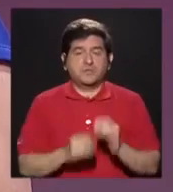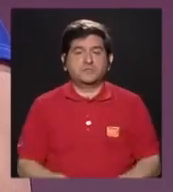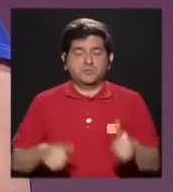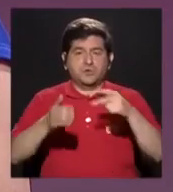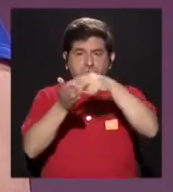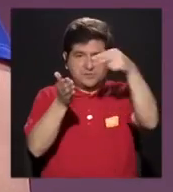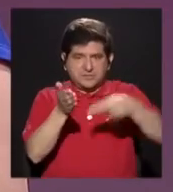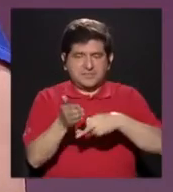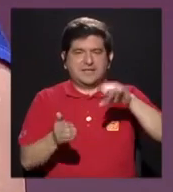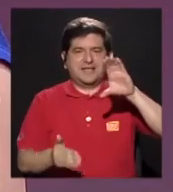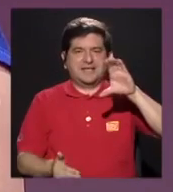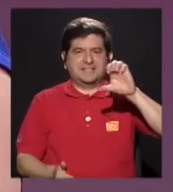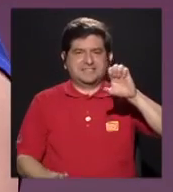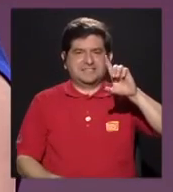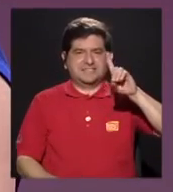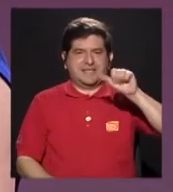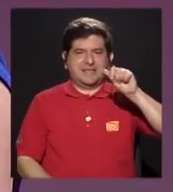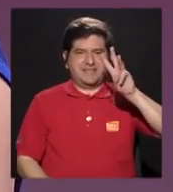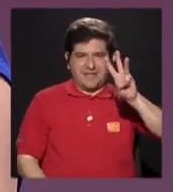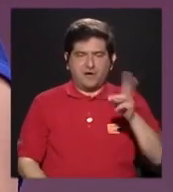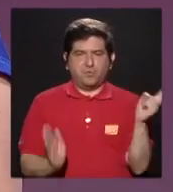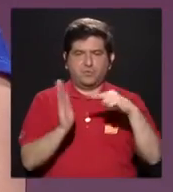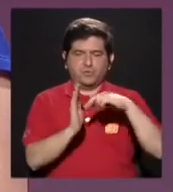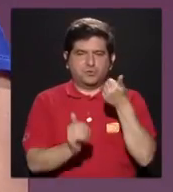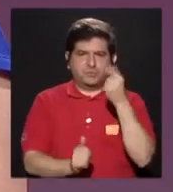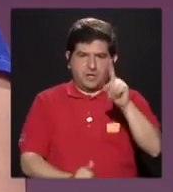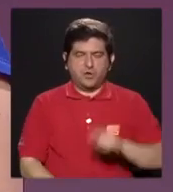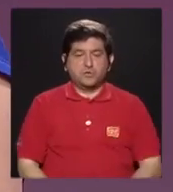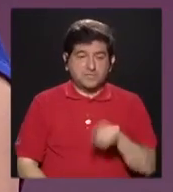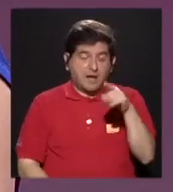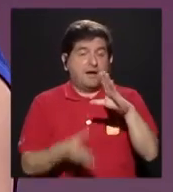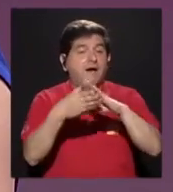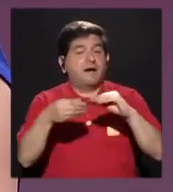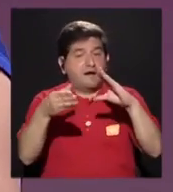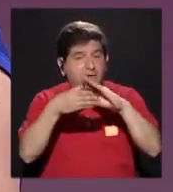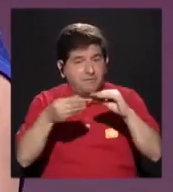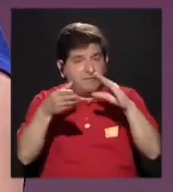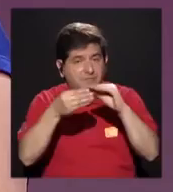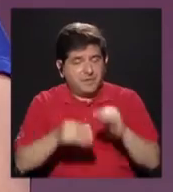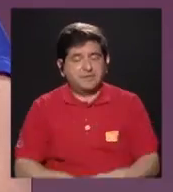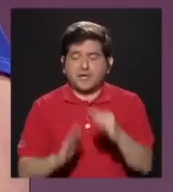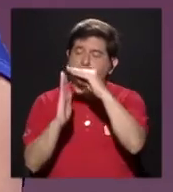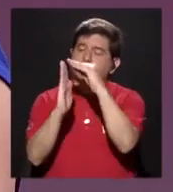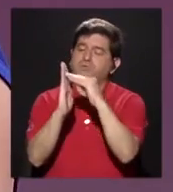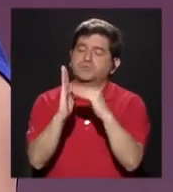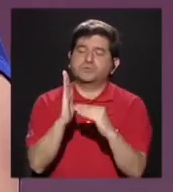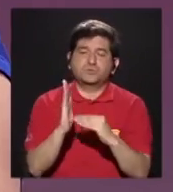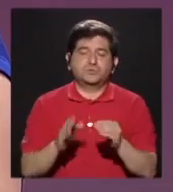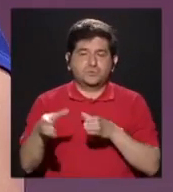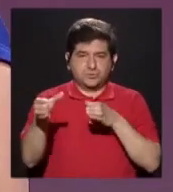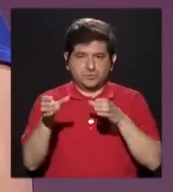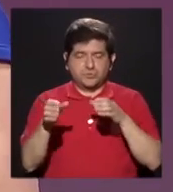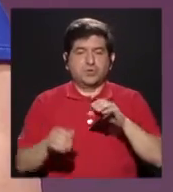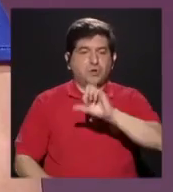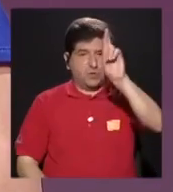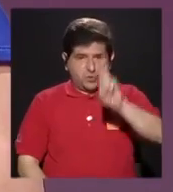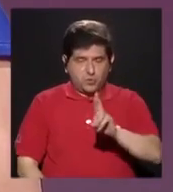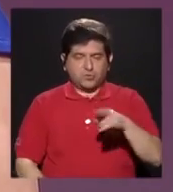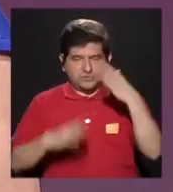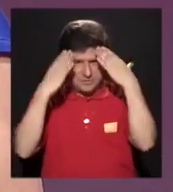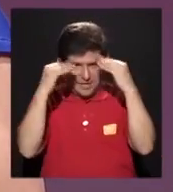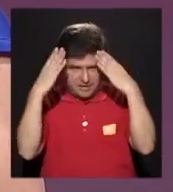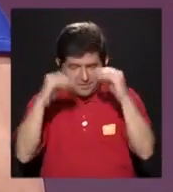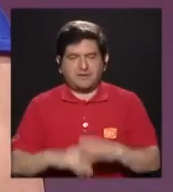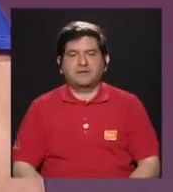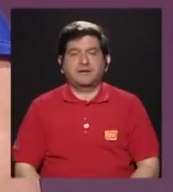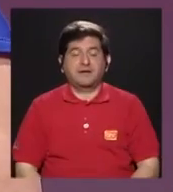se da en el 2011 emite unas observaciones después de que costa rica rinde informe precisamente